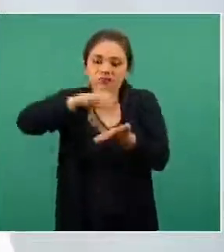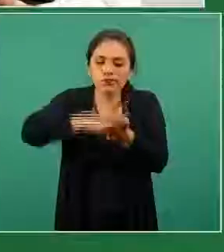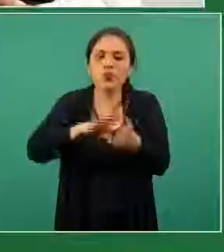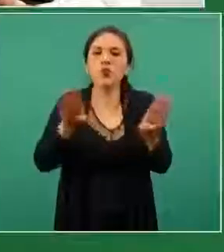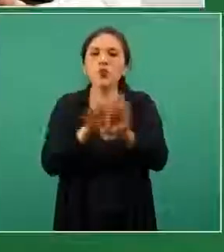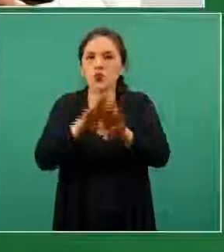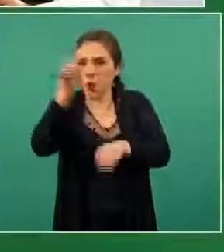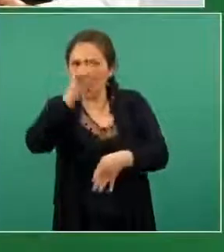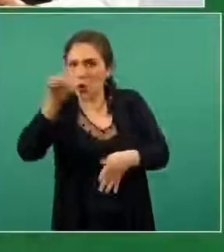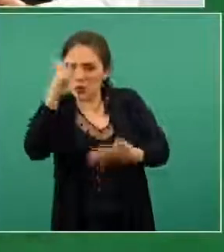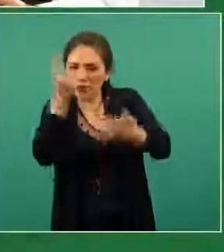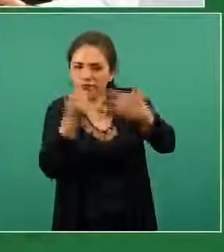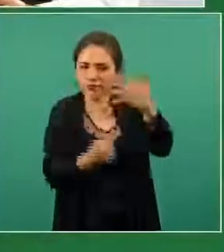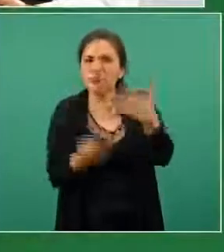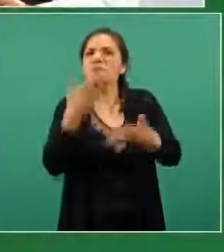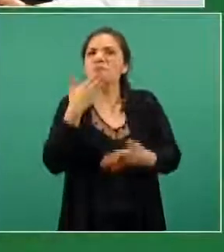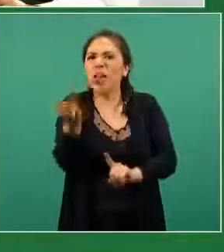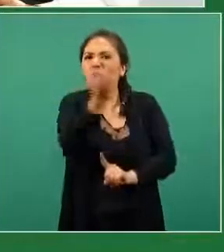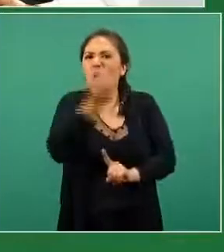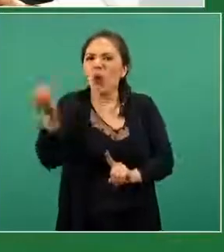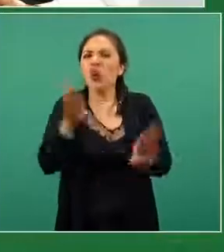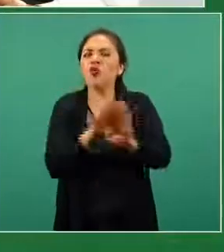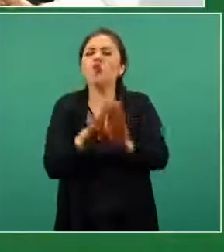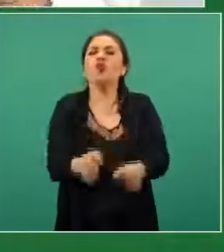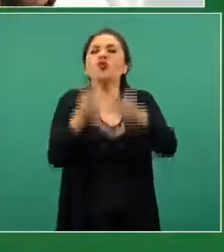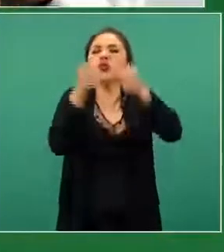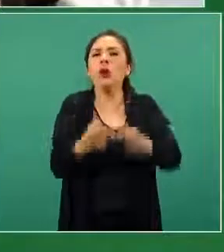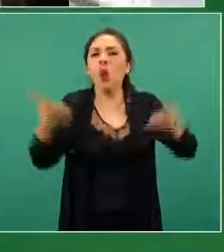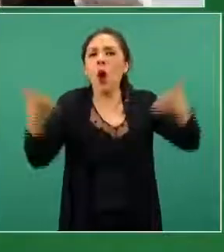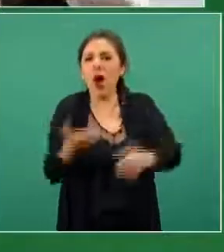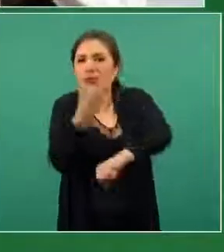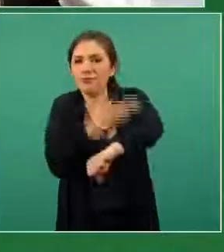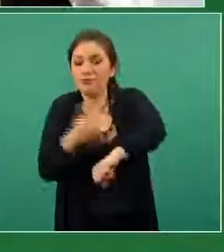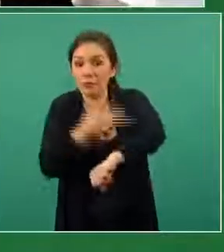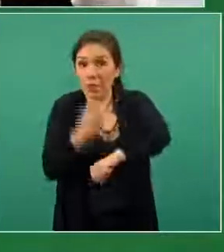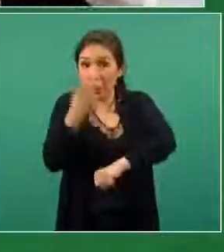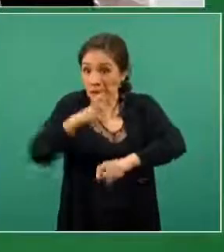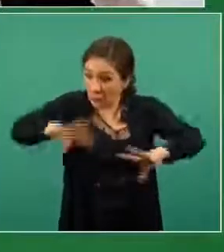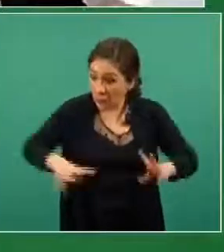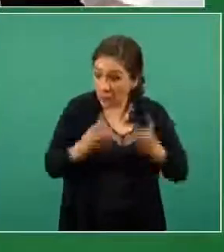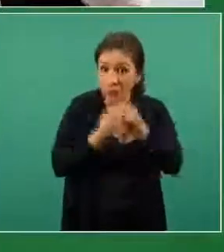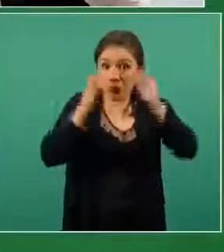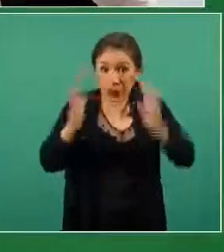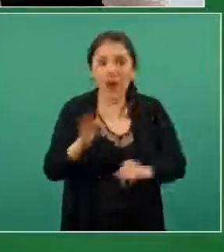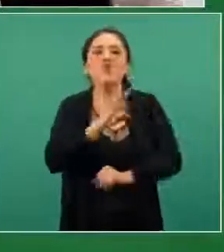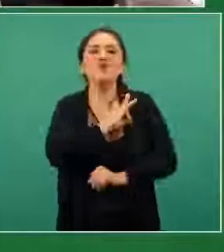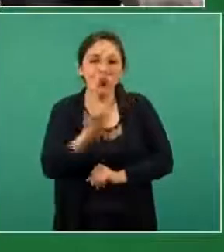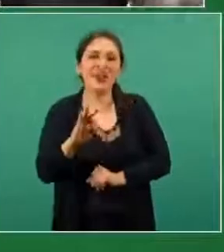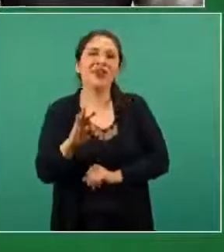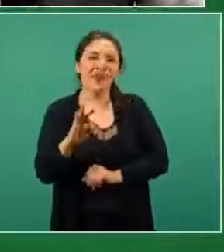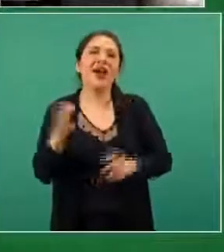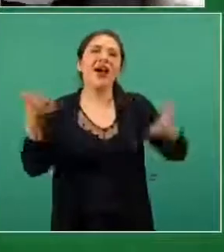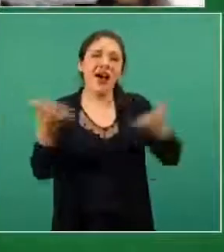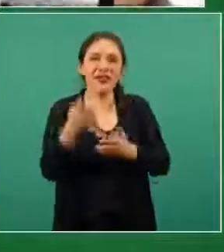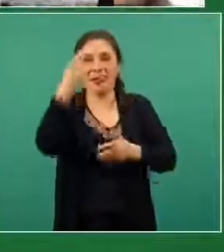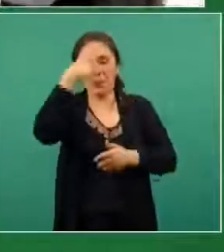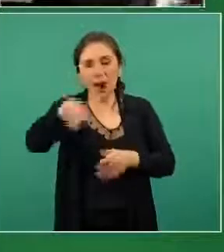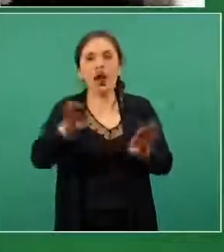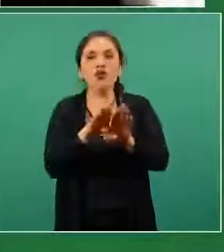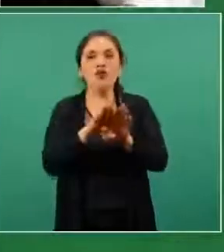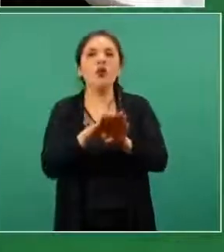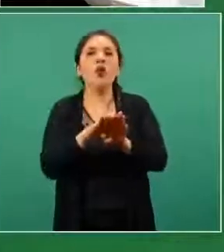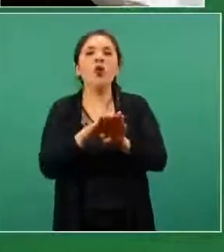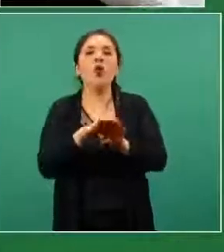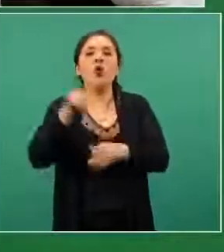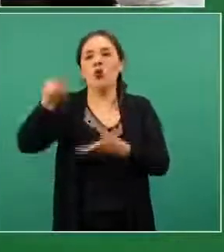bien el conducto por el cual hacerlo de forma segura y con todo esto interactuar para llevarlo al campo en